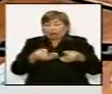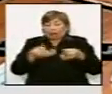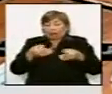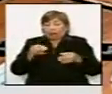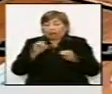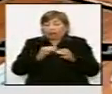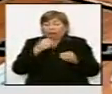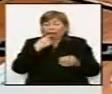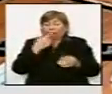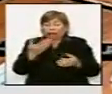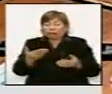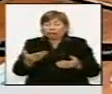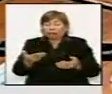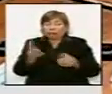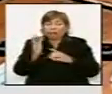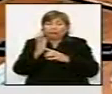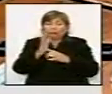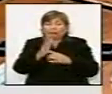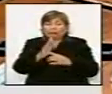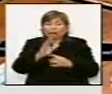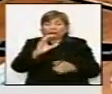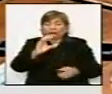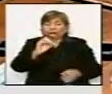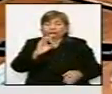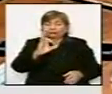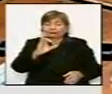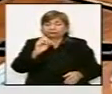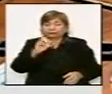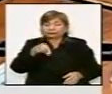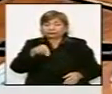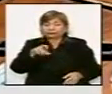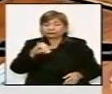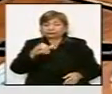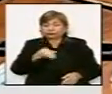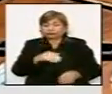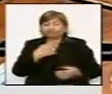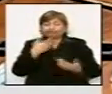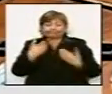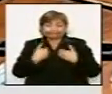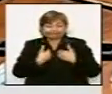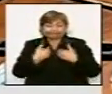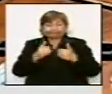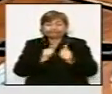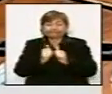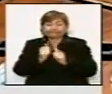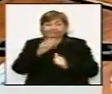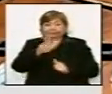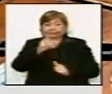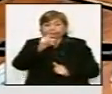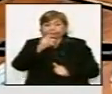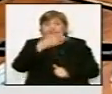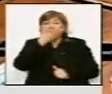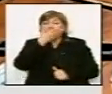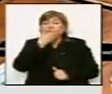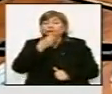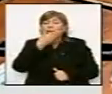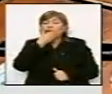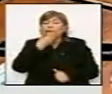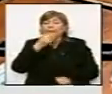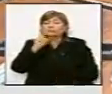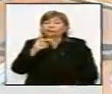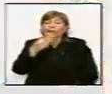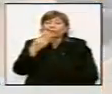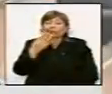Efectivamente, lo que dijo acá el representante de COFOPRI, ellos tienen competencia hasta el 31 de diciembre del